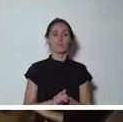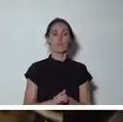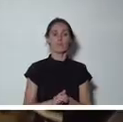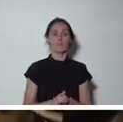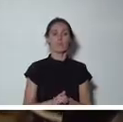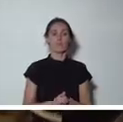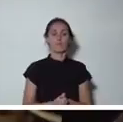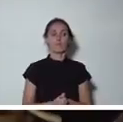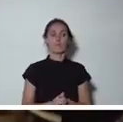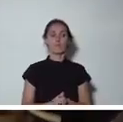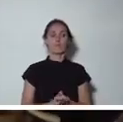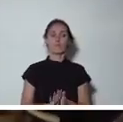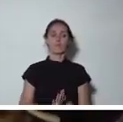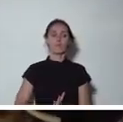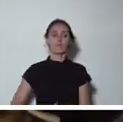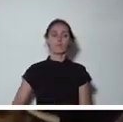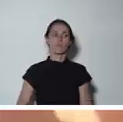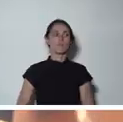y